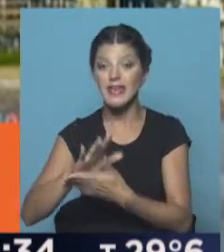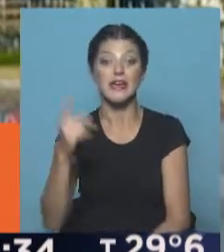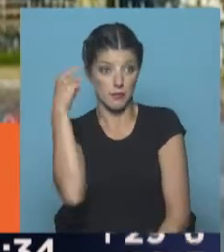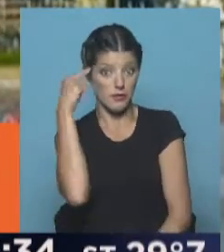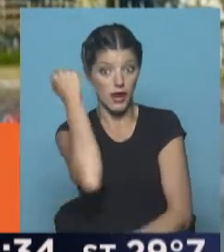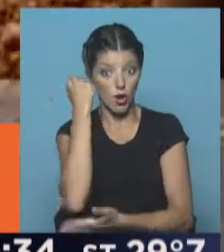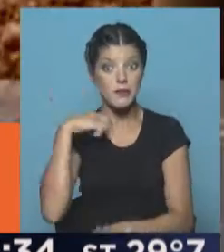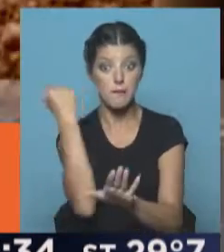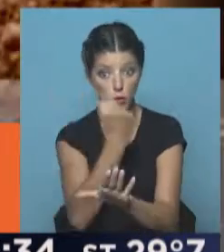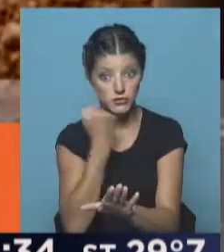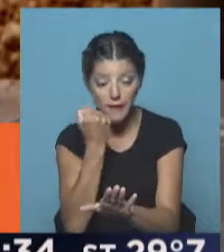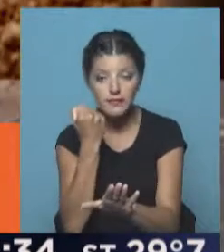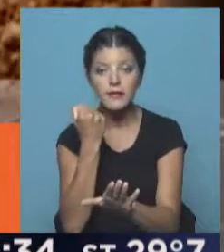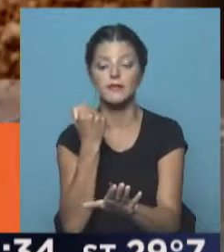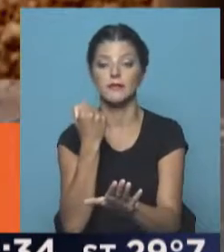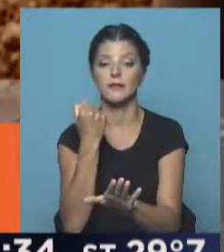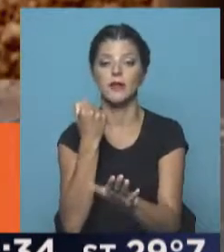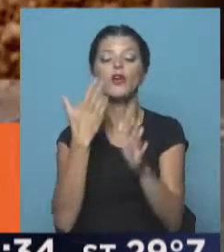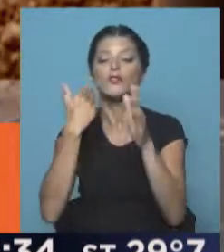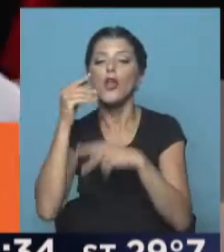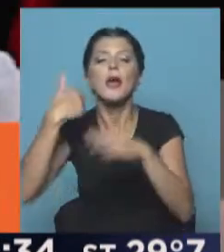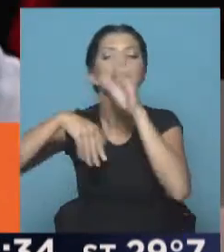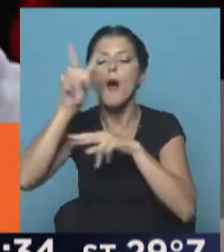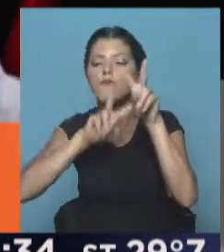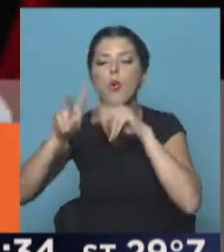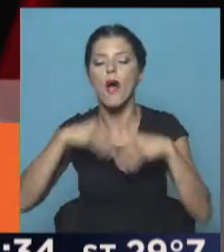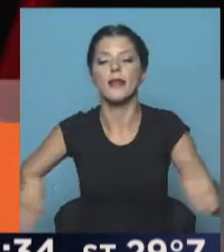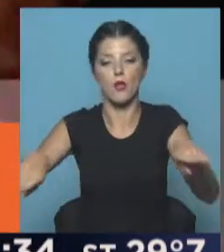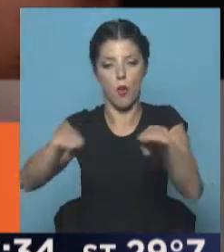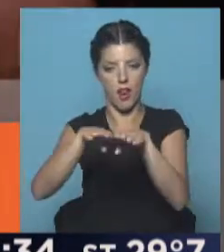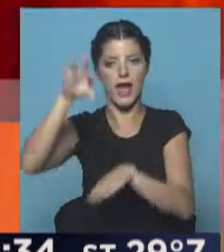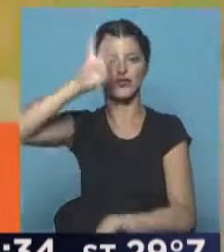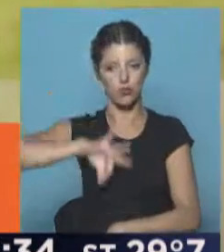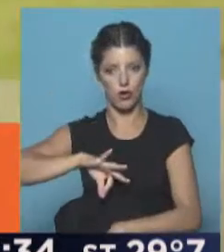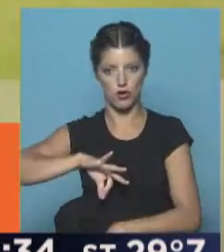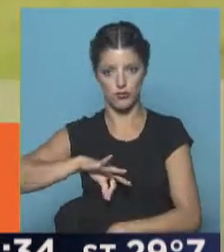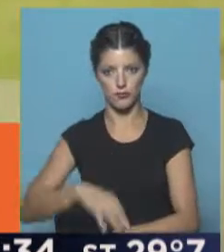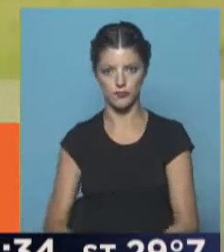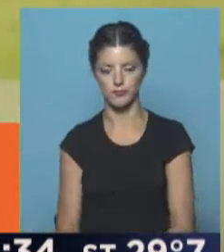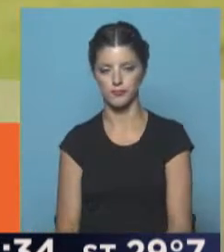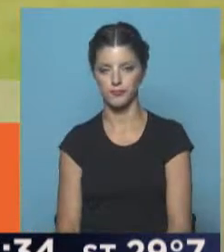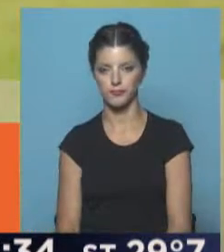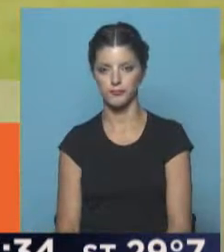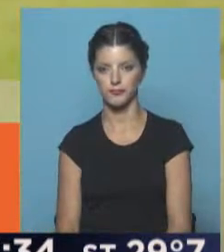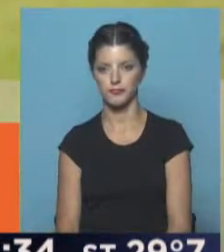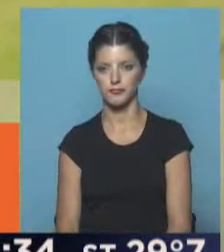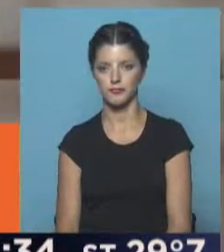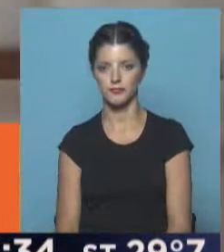nivel regional, van a la saga en la búsqueda de igualdad de ingresos en materia de género.